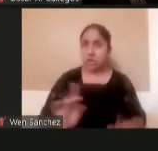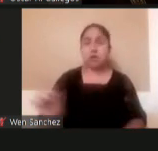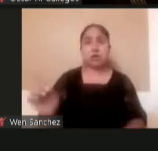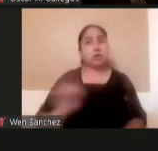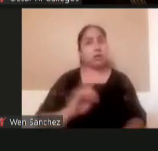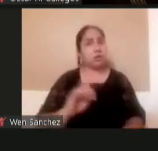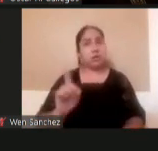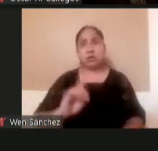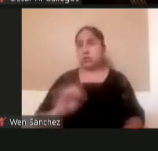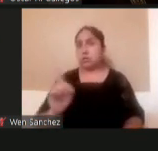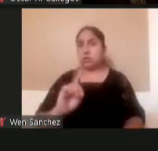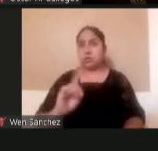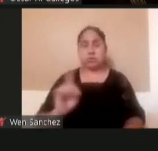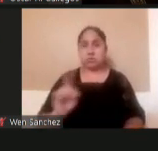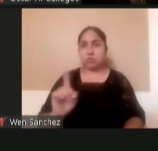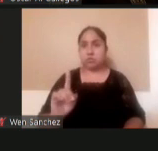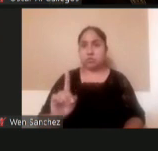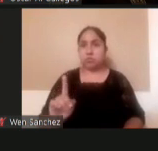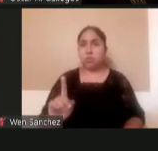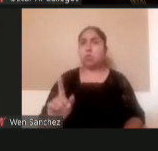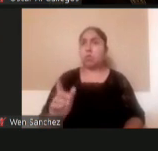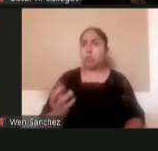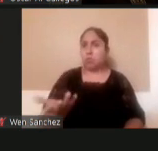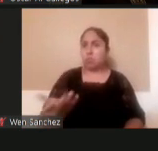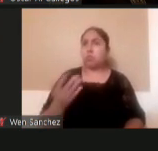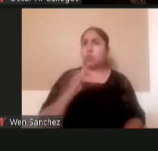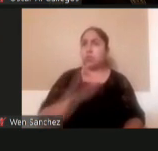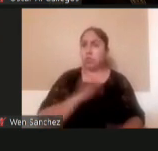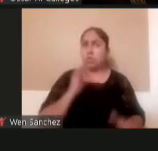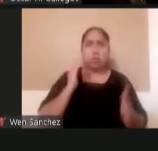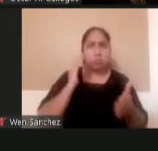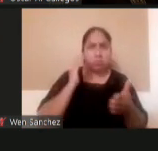ahorita está en reparación. Es cuanto, señor presidente.